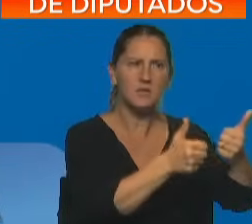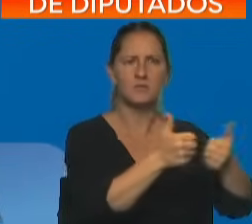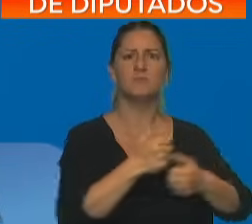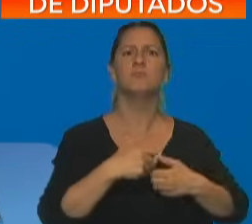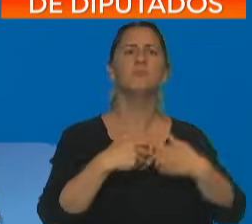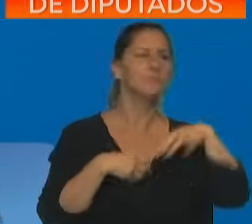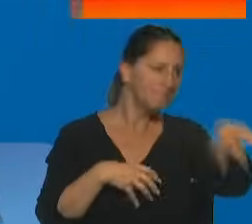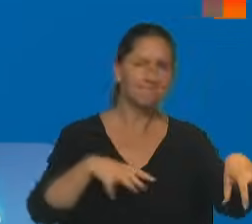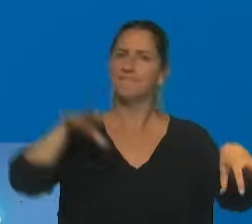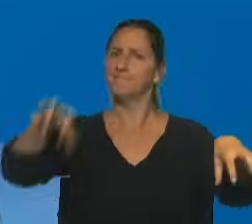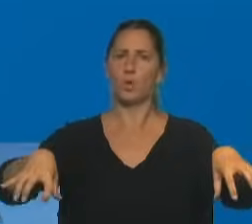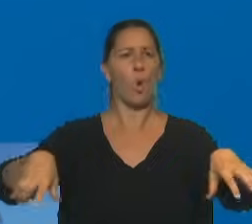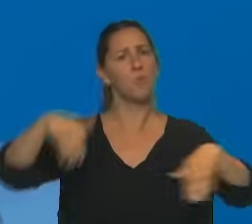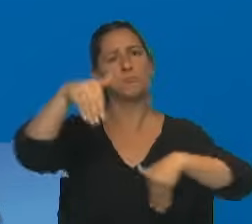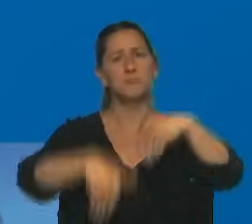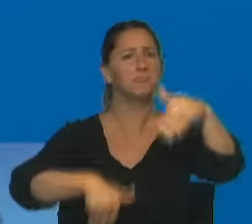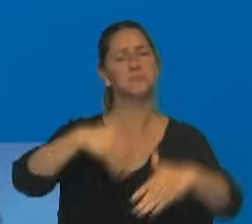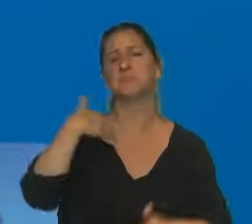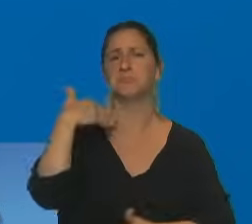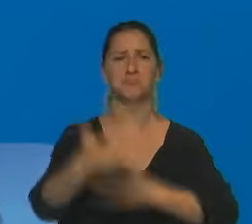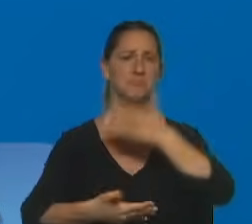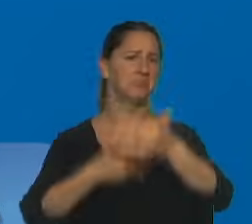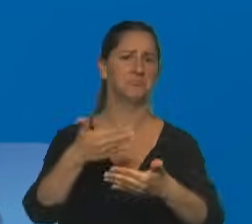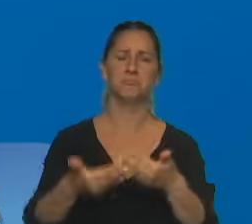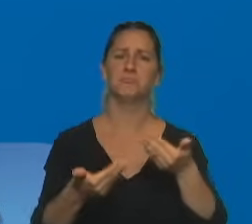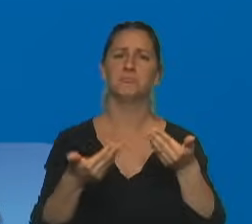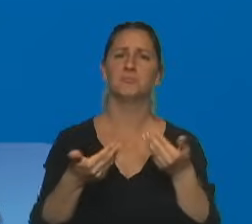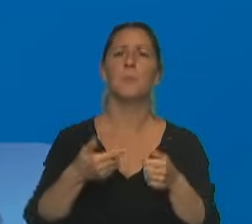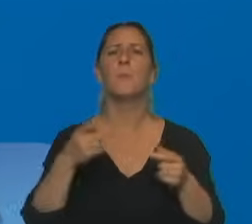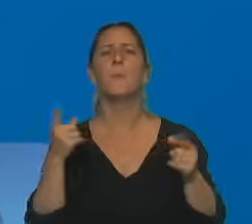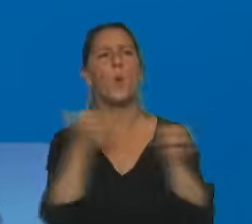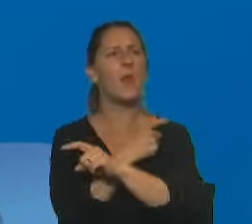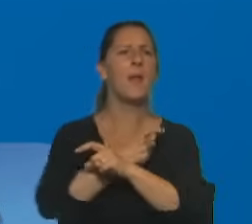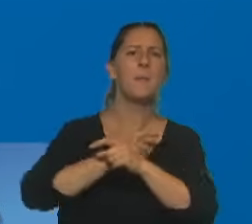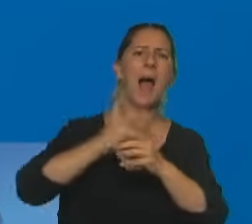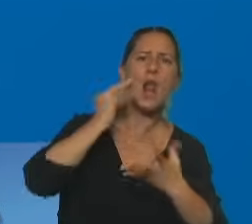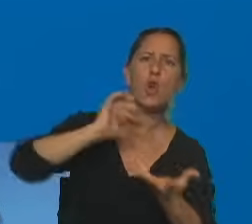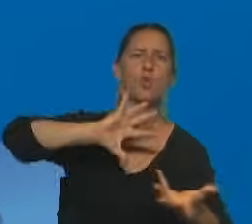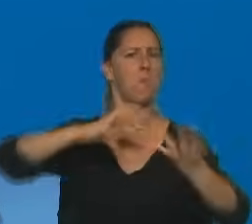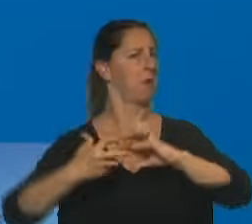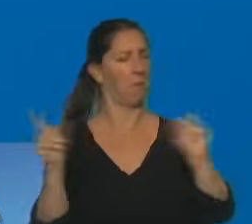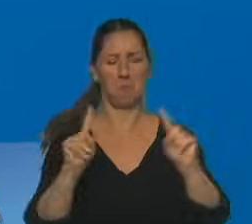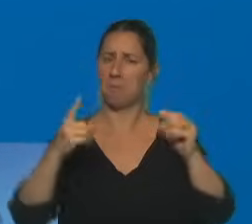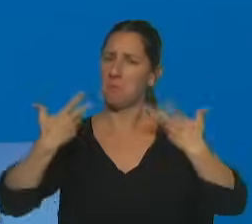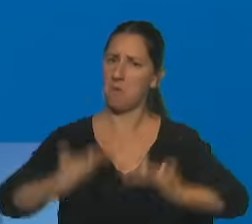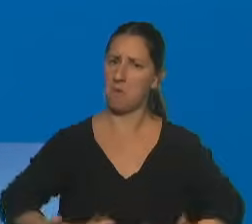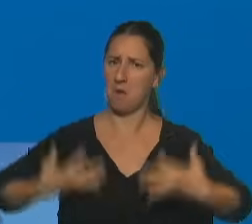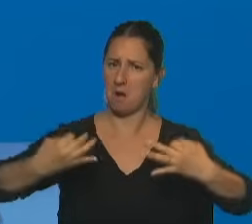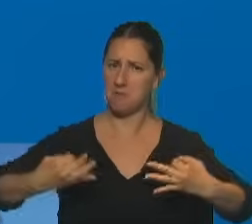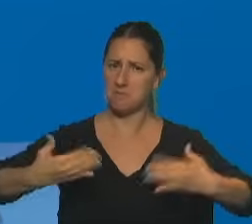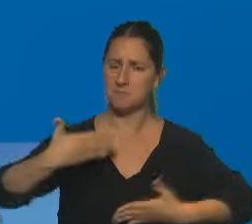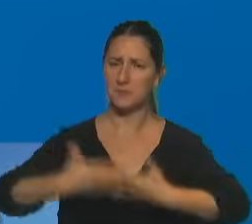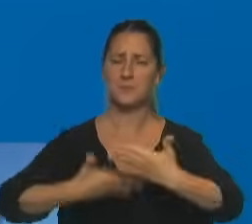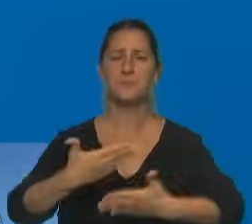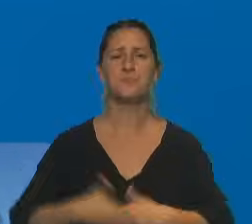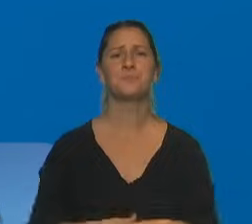la fecha se pudiese desarrollar sin mayores dificultades. También